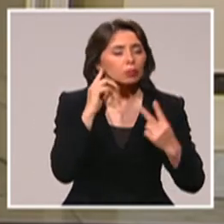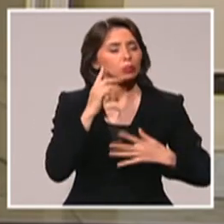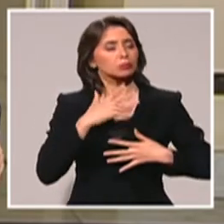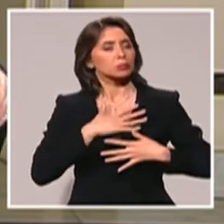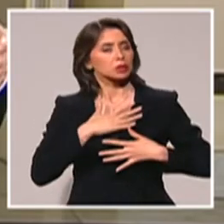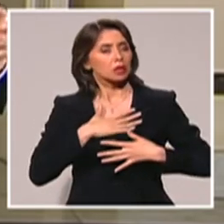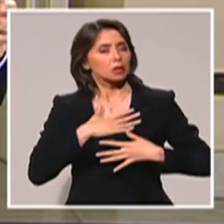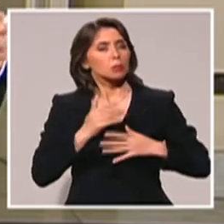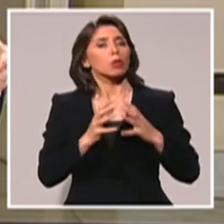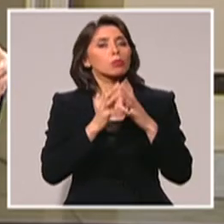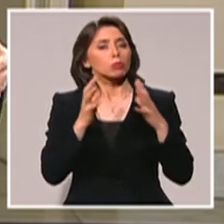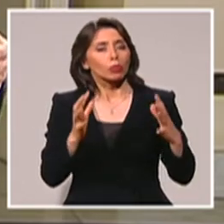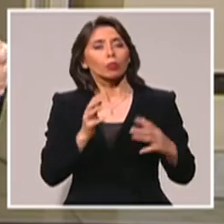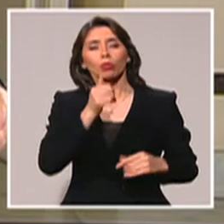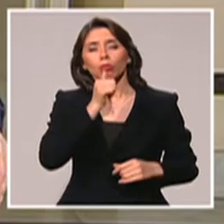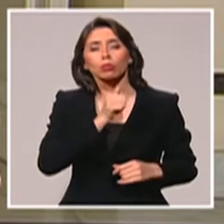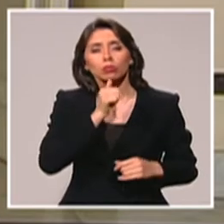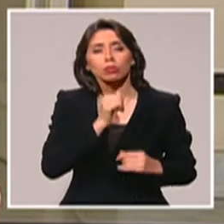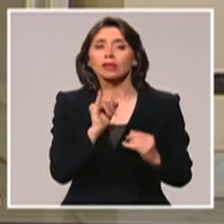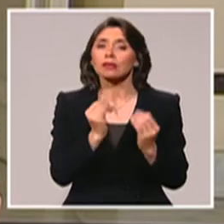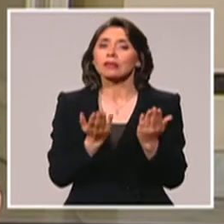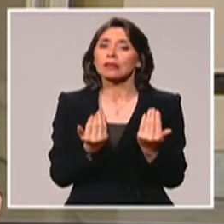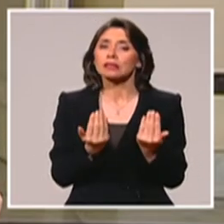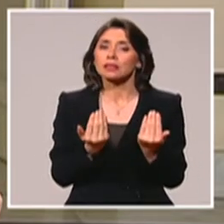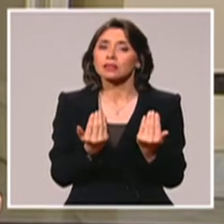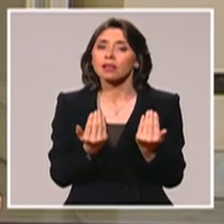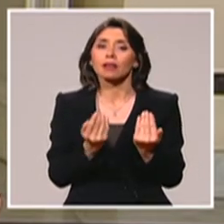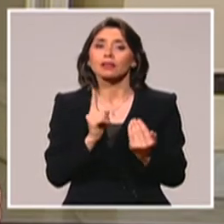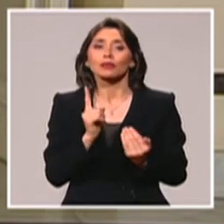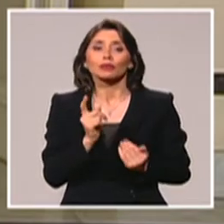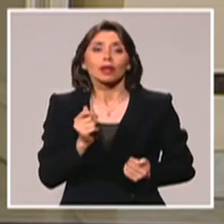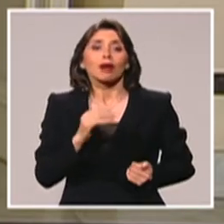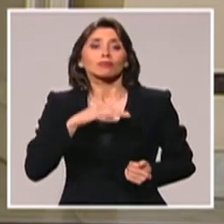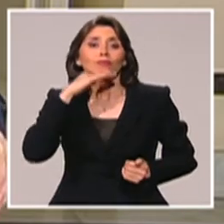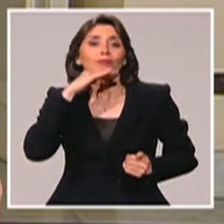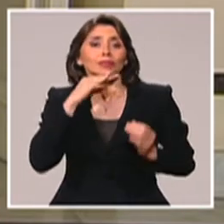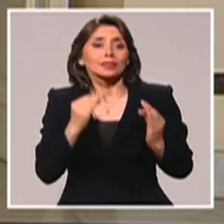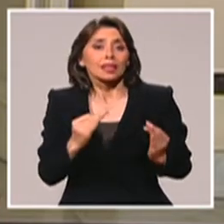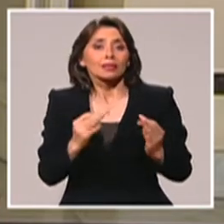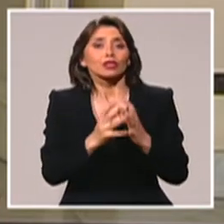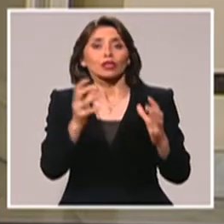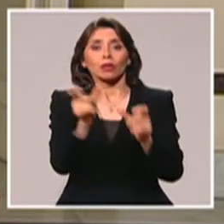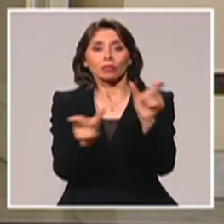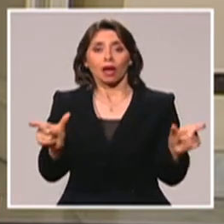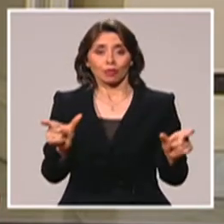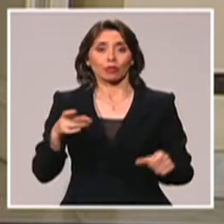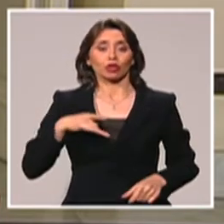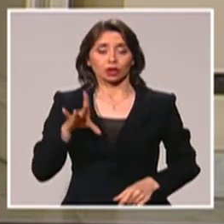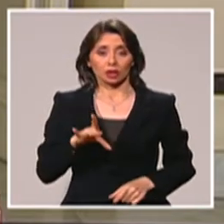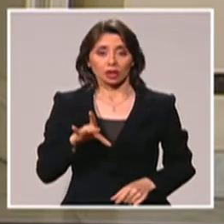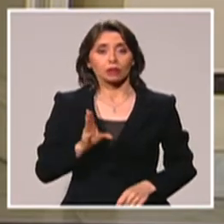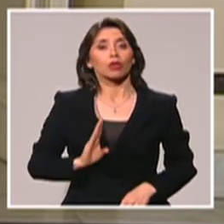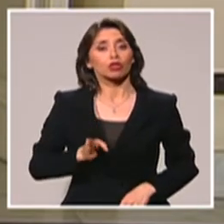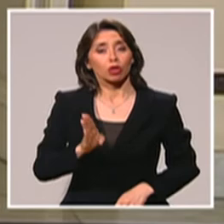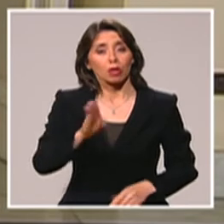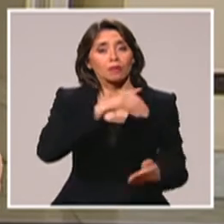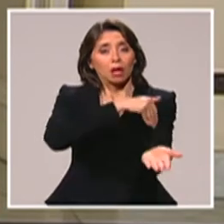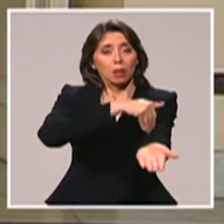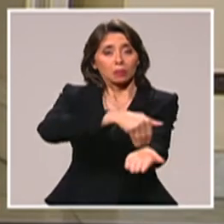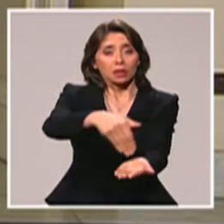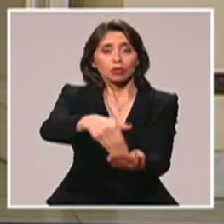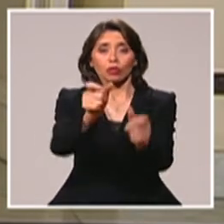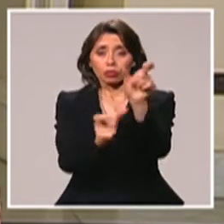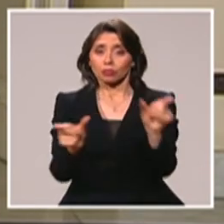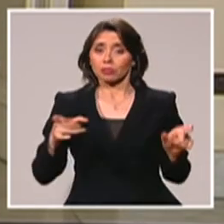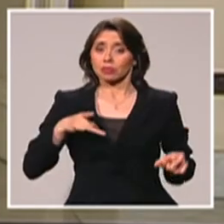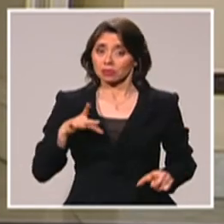las muchas carencias y necesidades insatisfechas de tantos chilenos aún millones de compatriotas